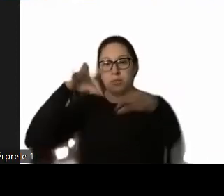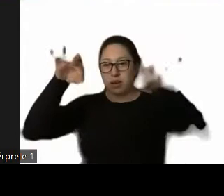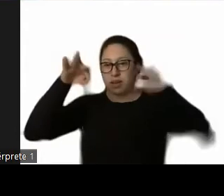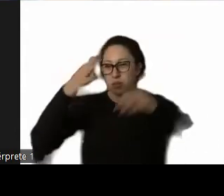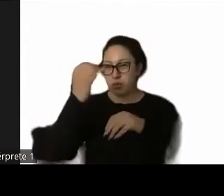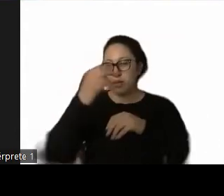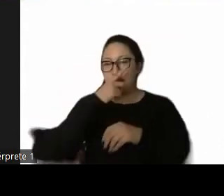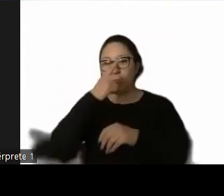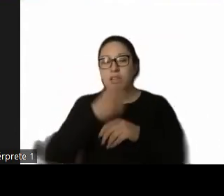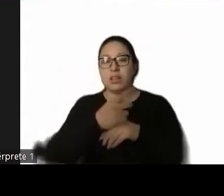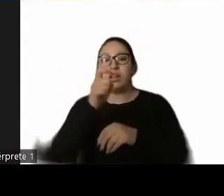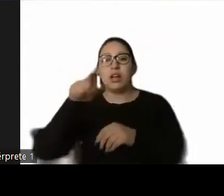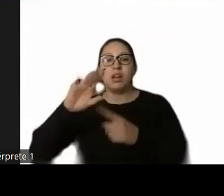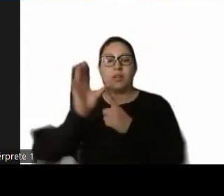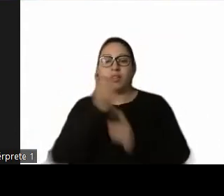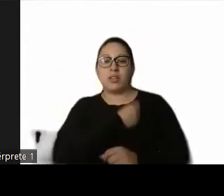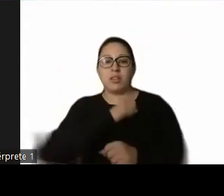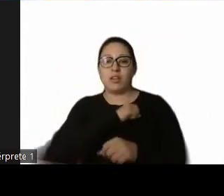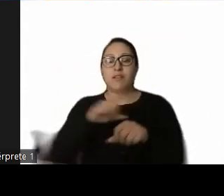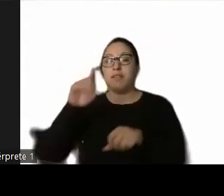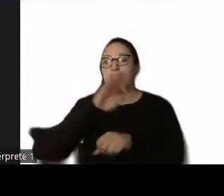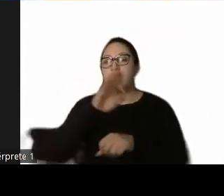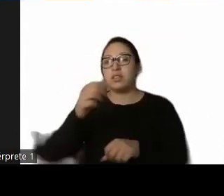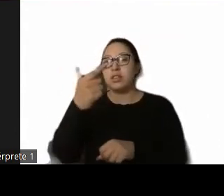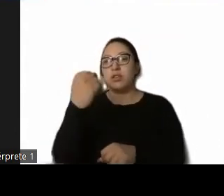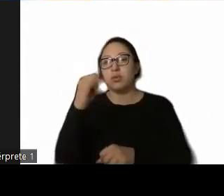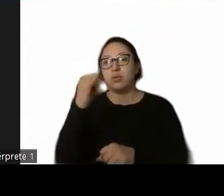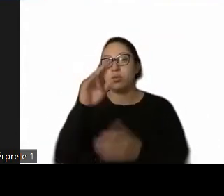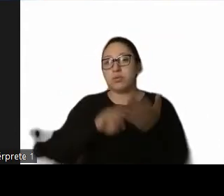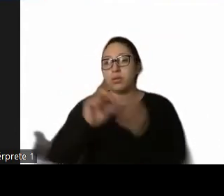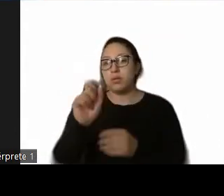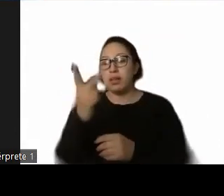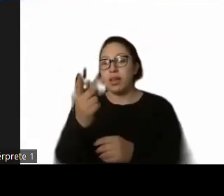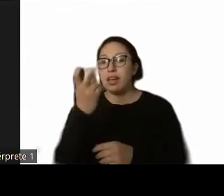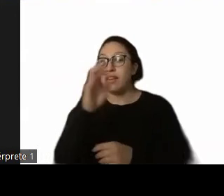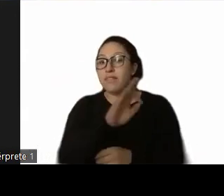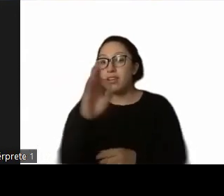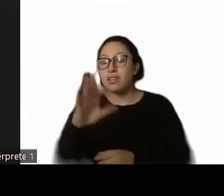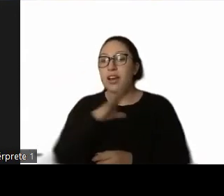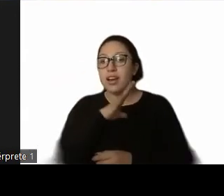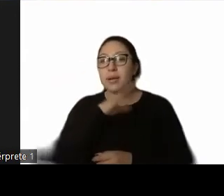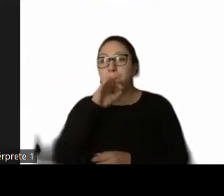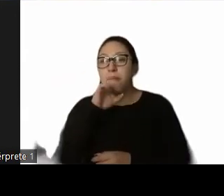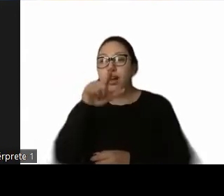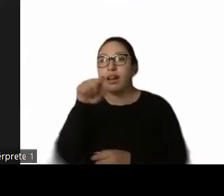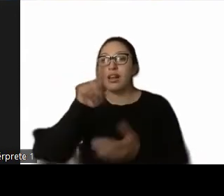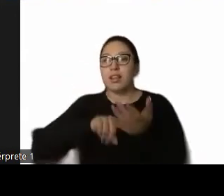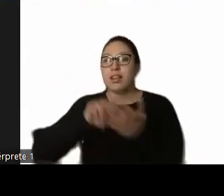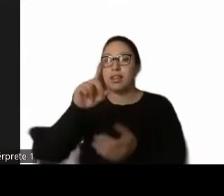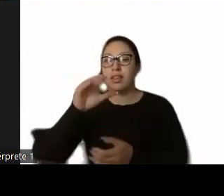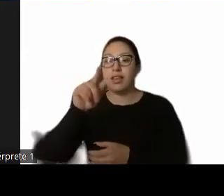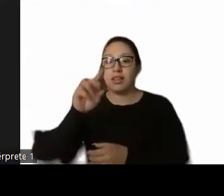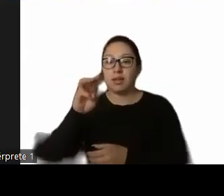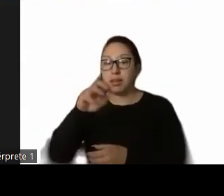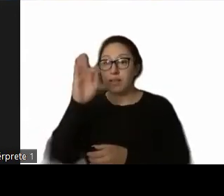emite la Comisión de Salud en la fecha 7 de junio de 2022. Está mal la fecha del dictamen, porque si lo firmamos así, pues